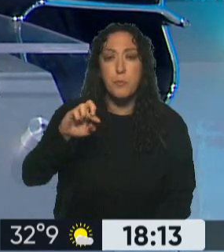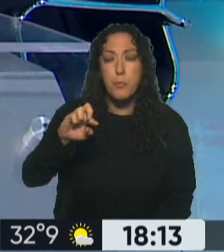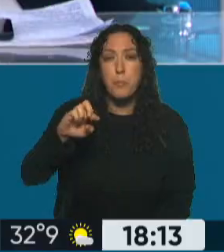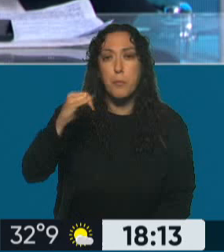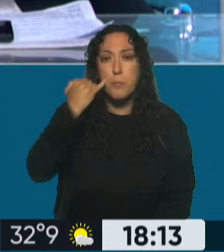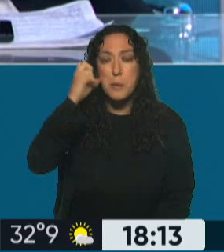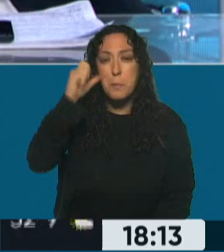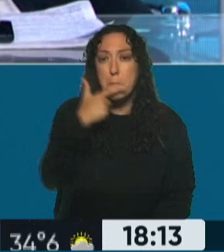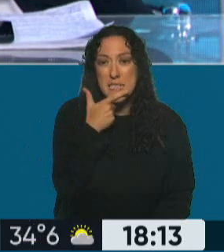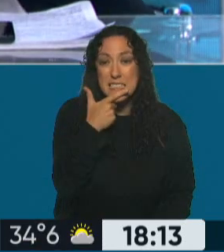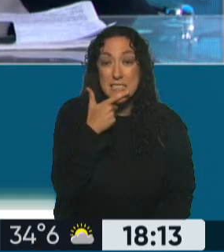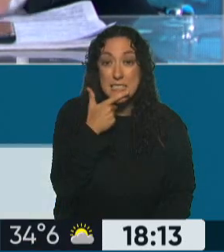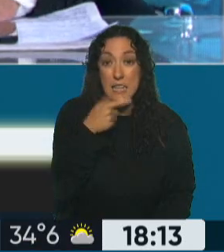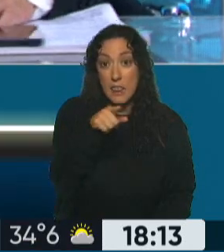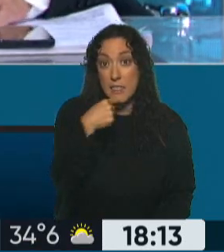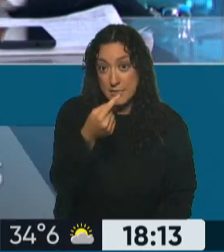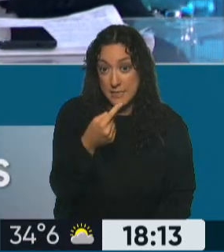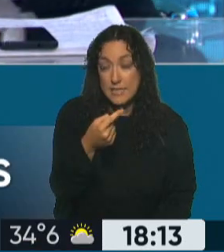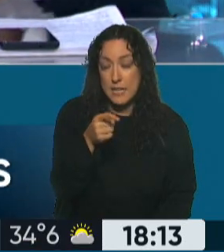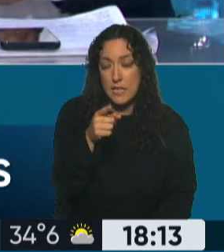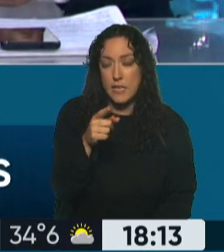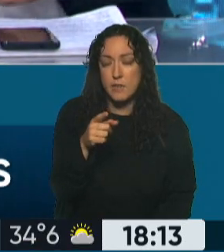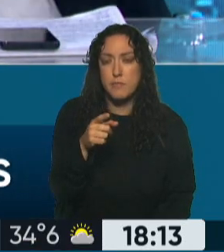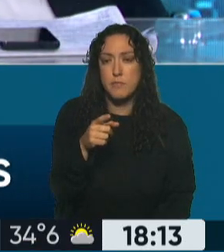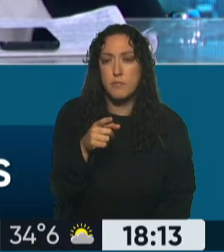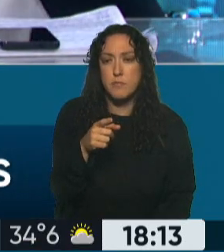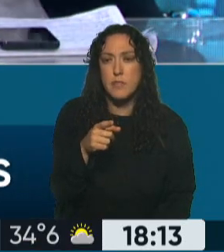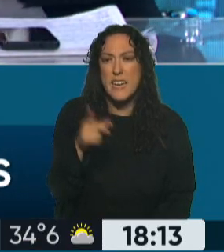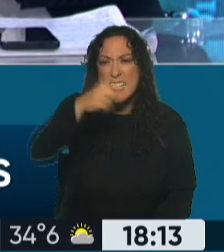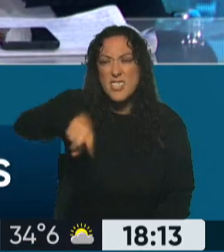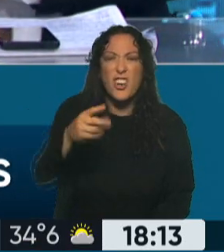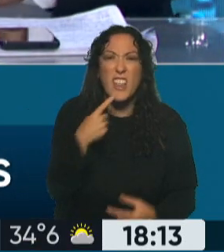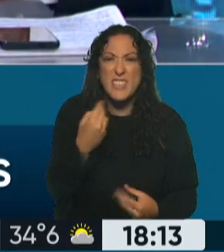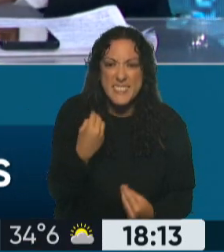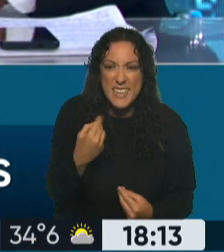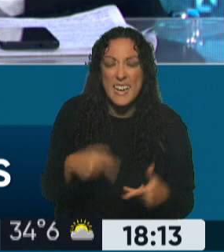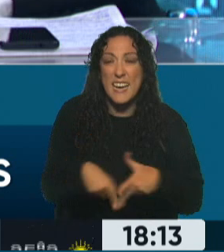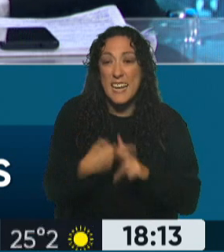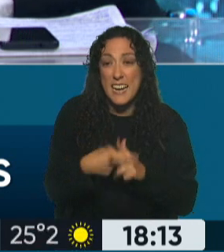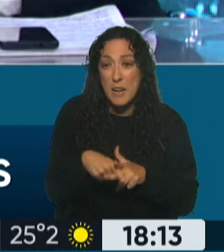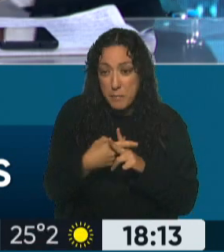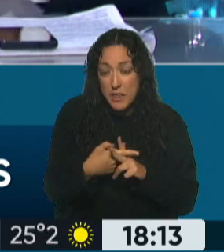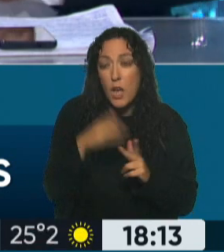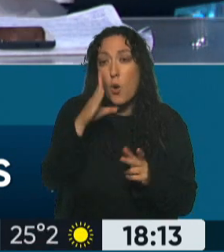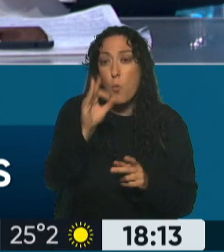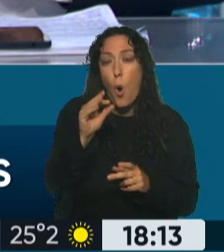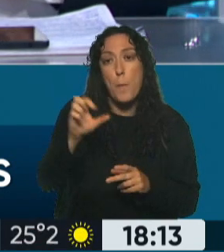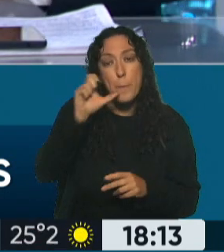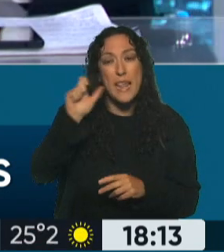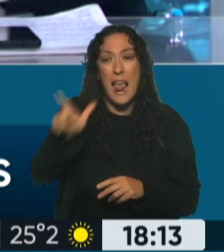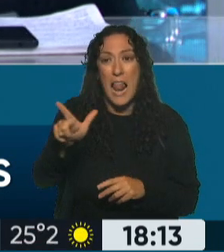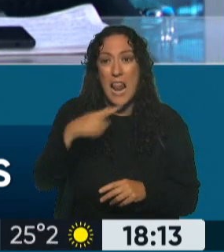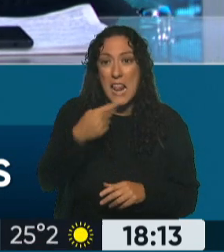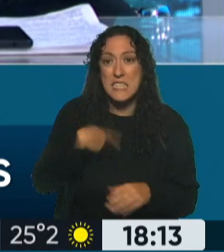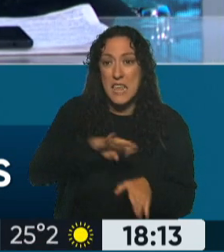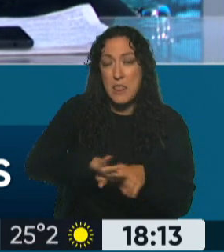porque que nombró las pymes que le va a dar previsibilidad las pymes dicen con este instrumento que crearon el boal ninguna pyme puede pagar